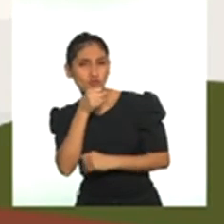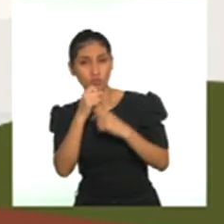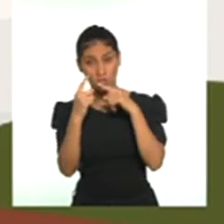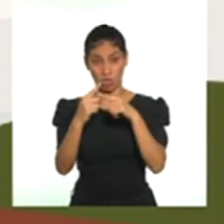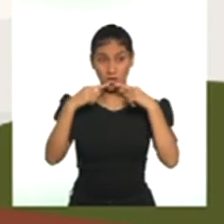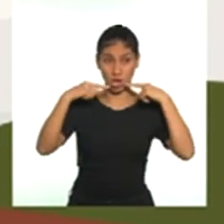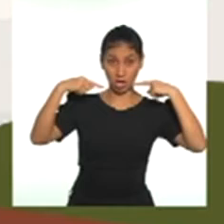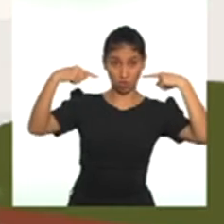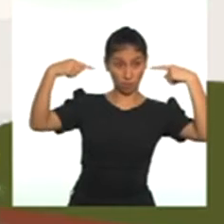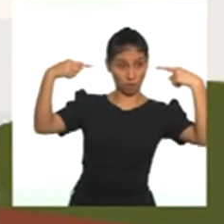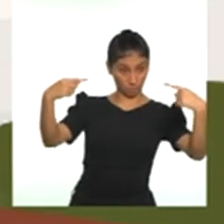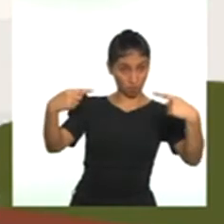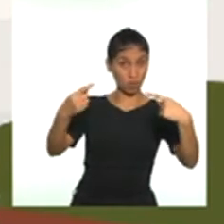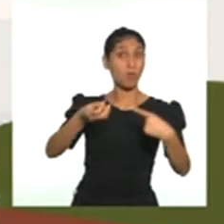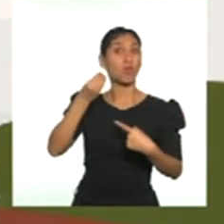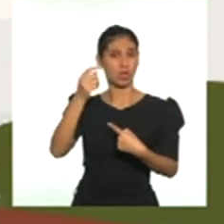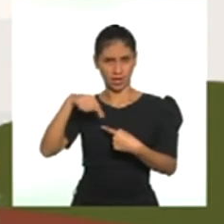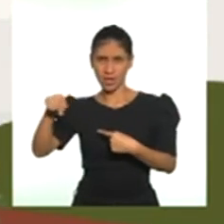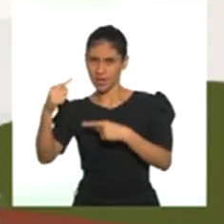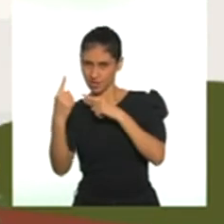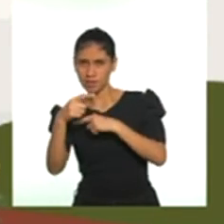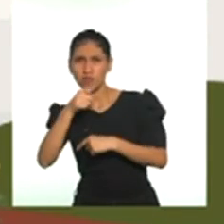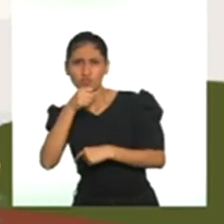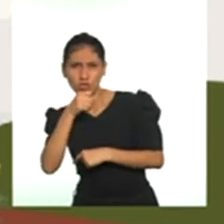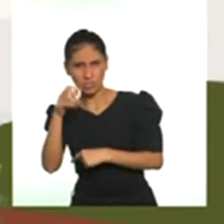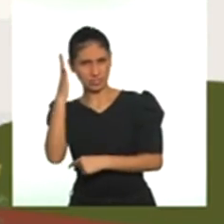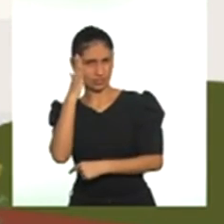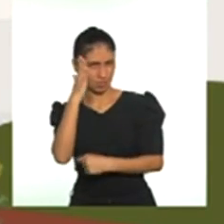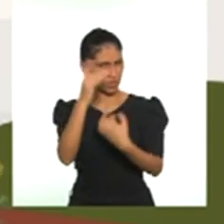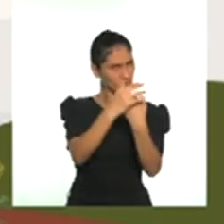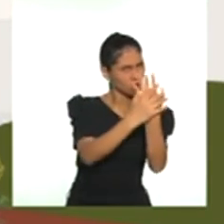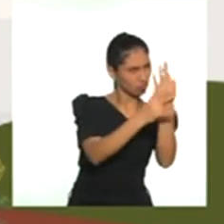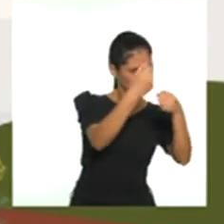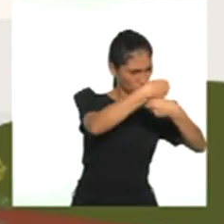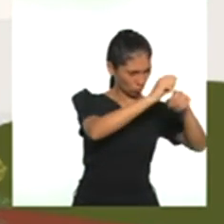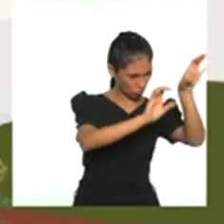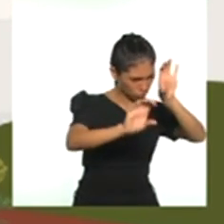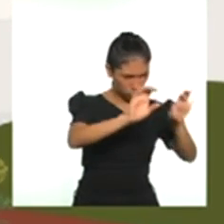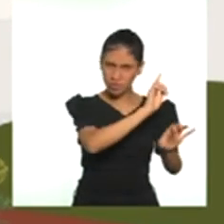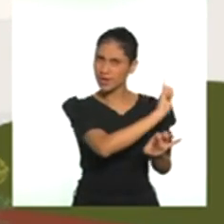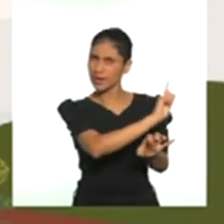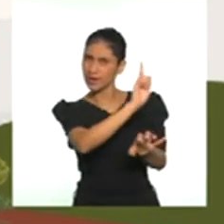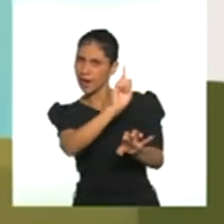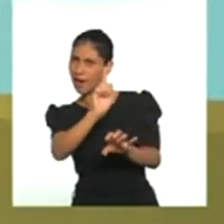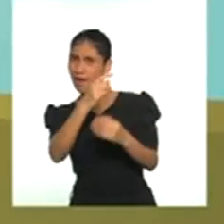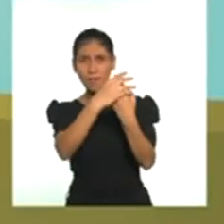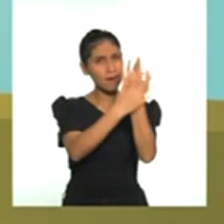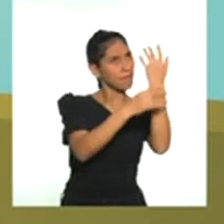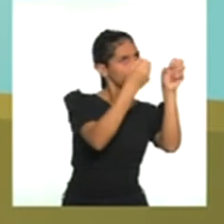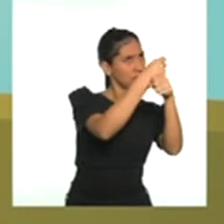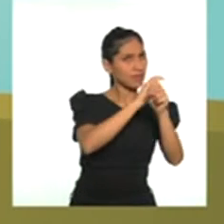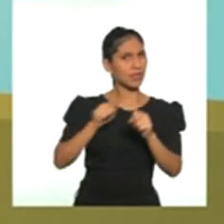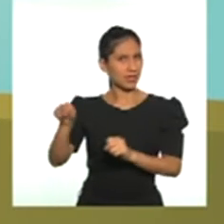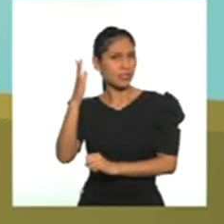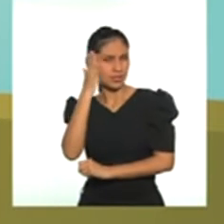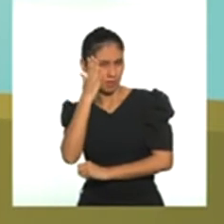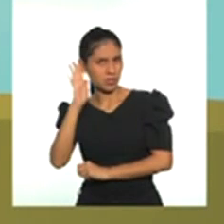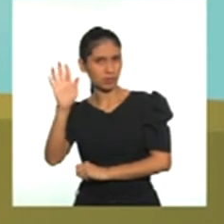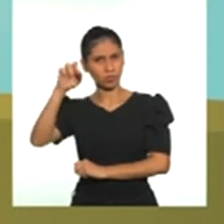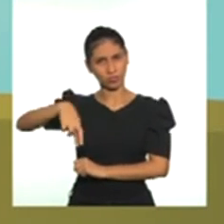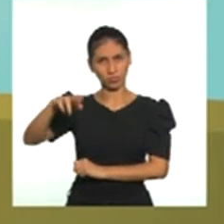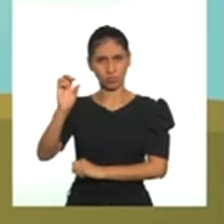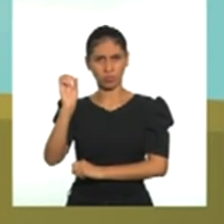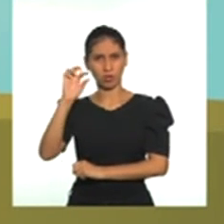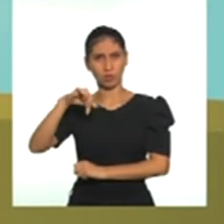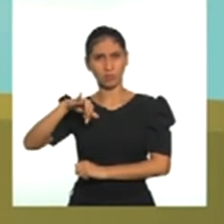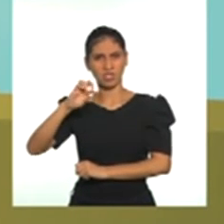por conocer las propiedades de las plantas medicinales. Cuando era director de la escuela primaria Mariscal Sucre,